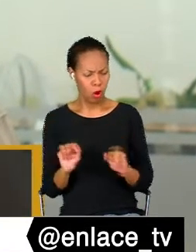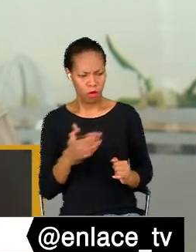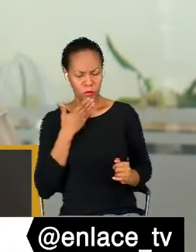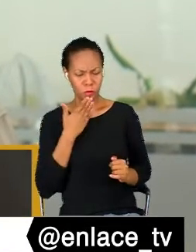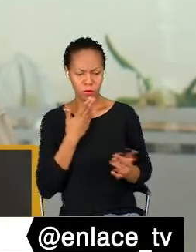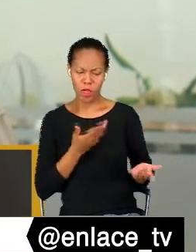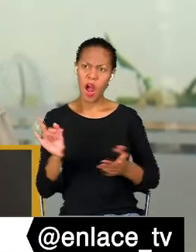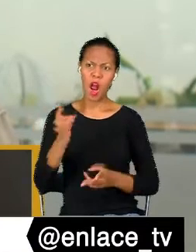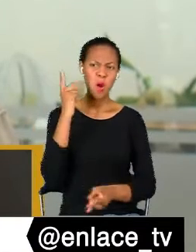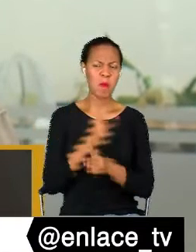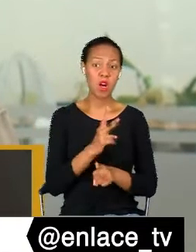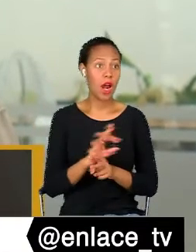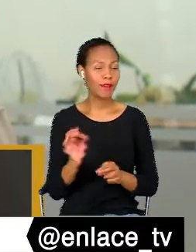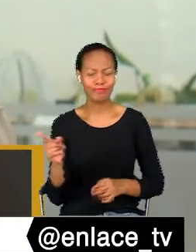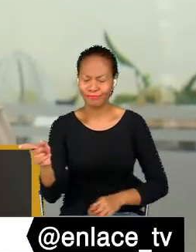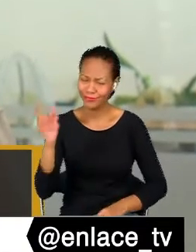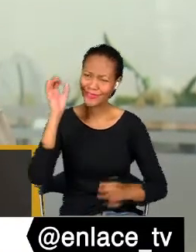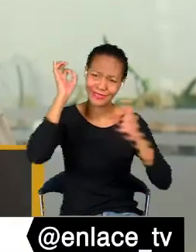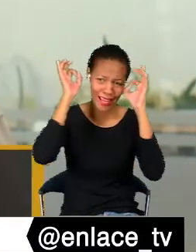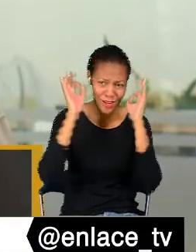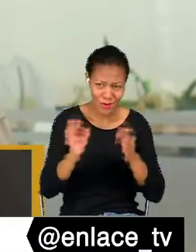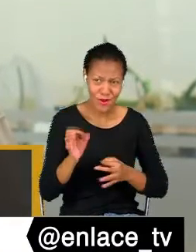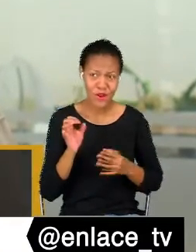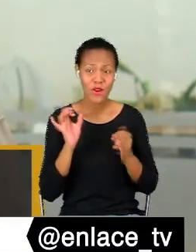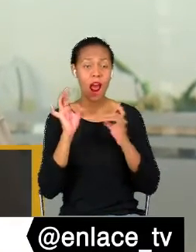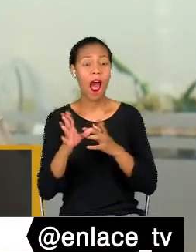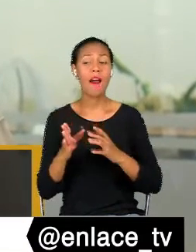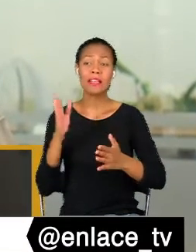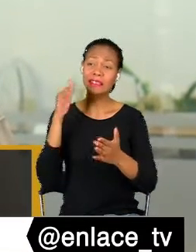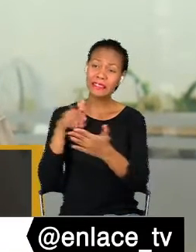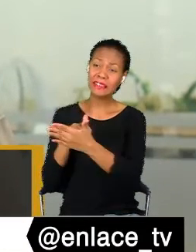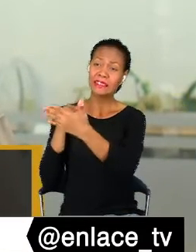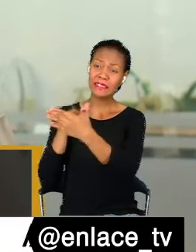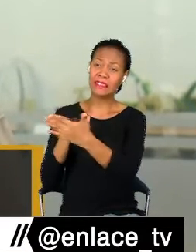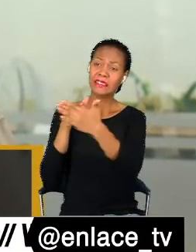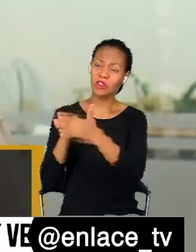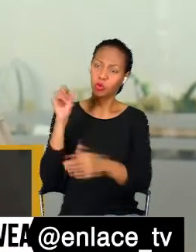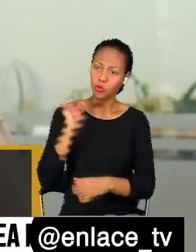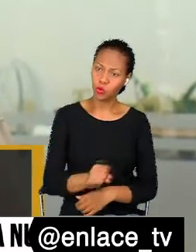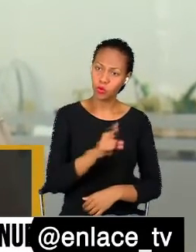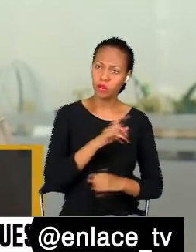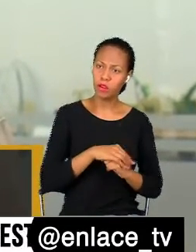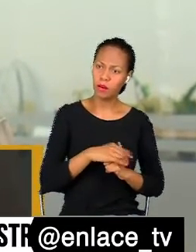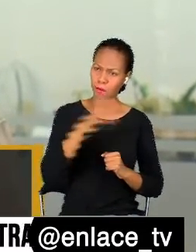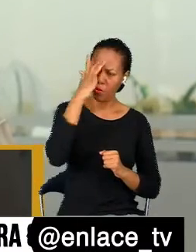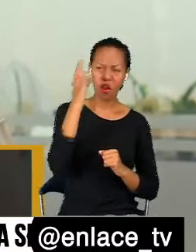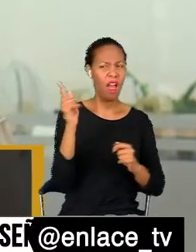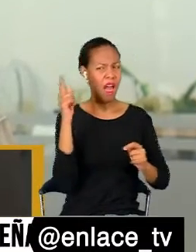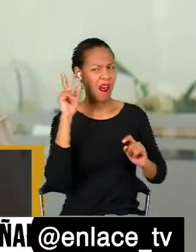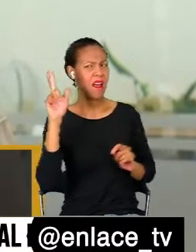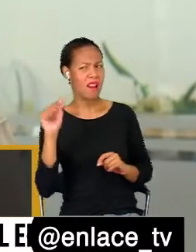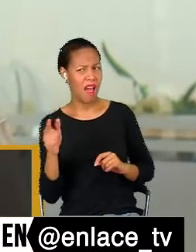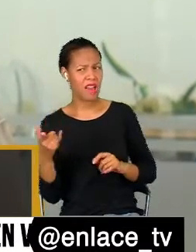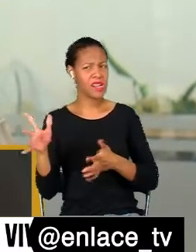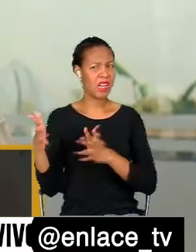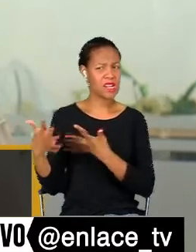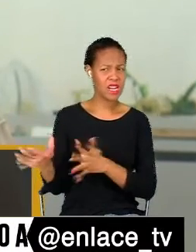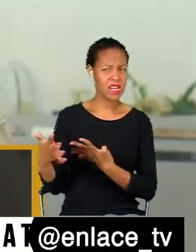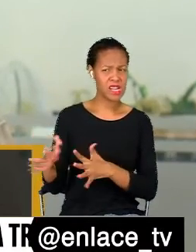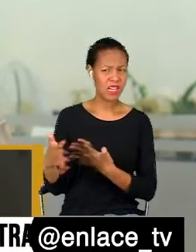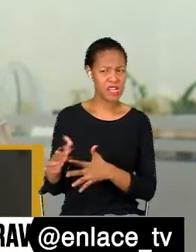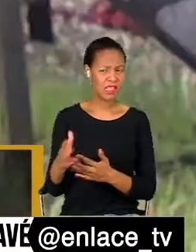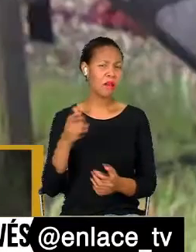empresa, porque tenemos indicios de que allí se vienen presentando algunas irregularidades. De igual manera, la USO presentó